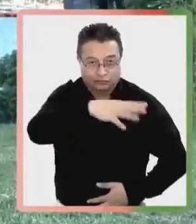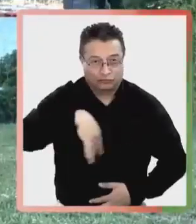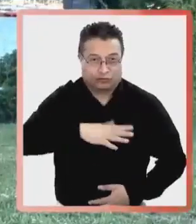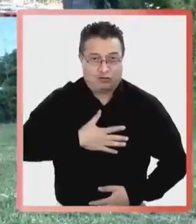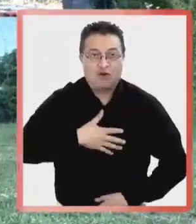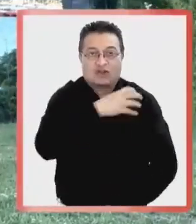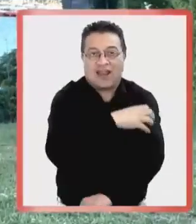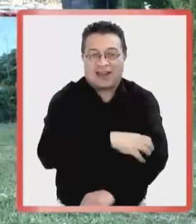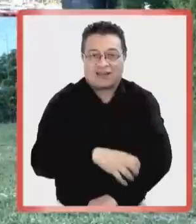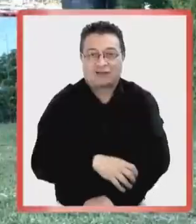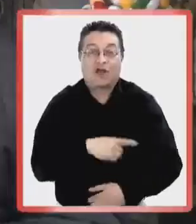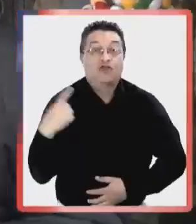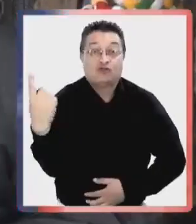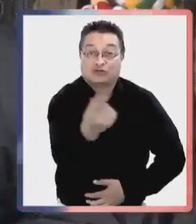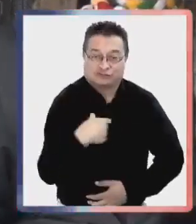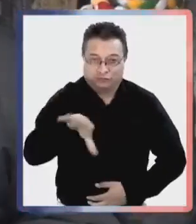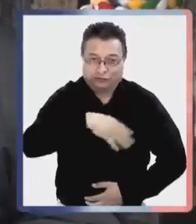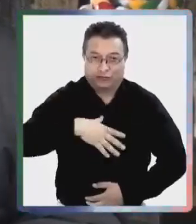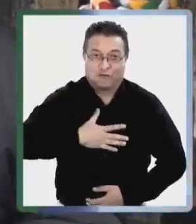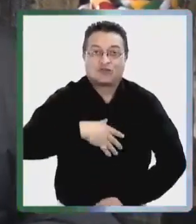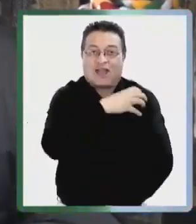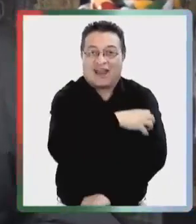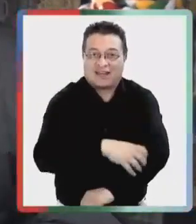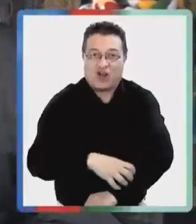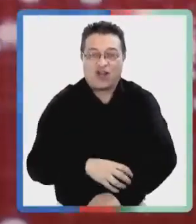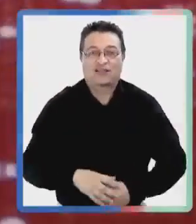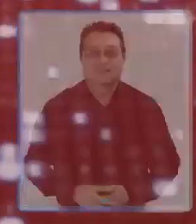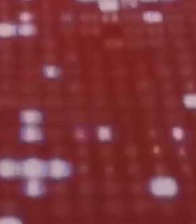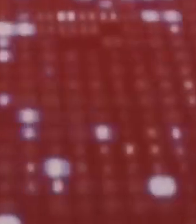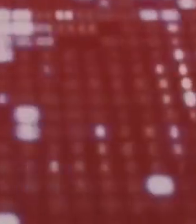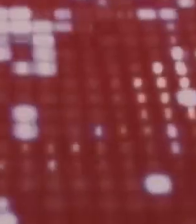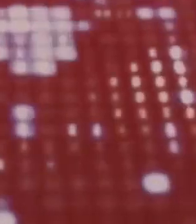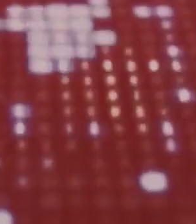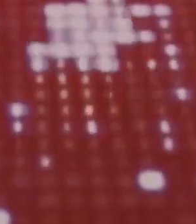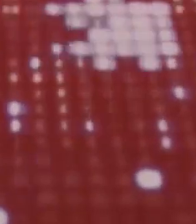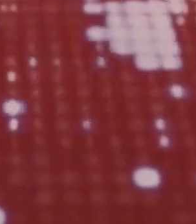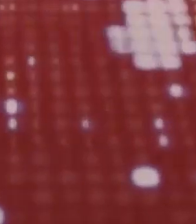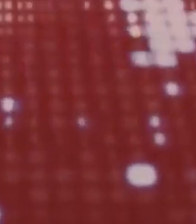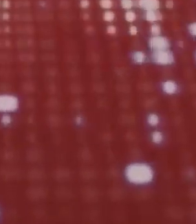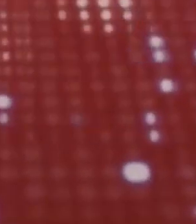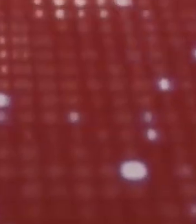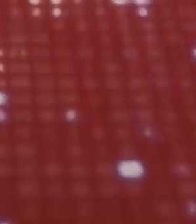Somos las regiones. Somos las regiones.